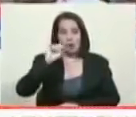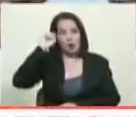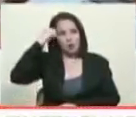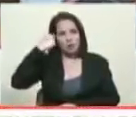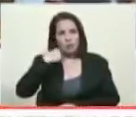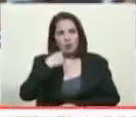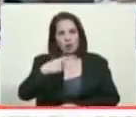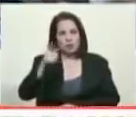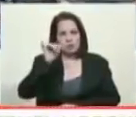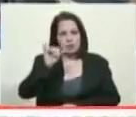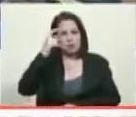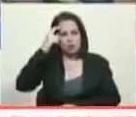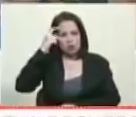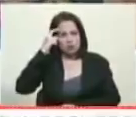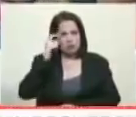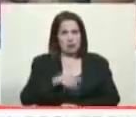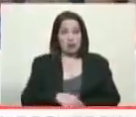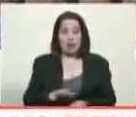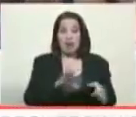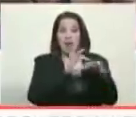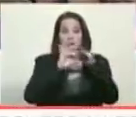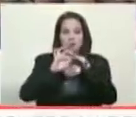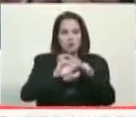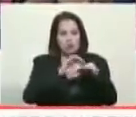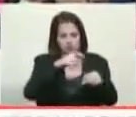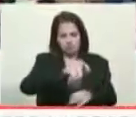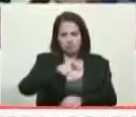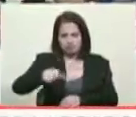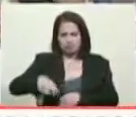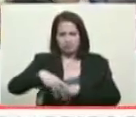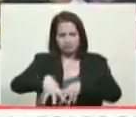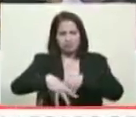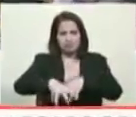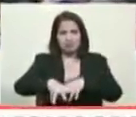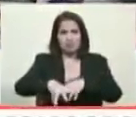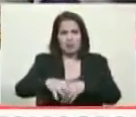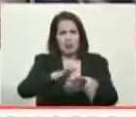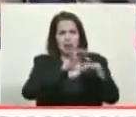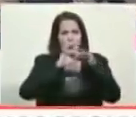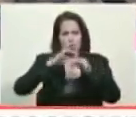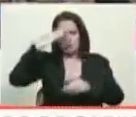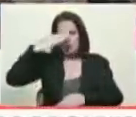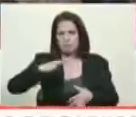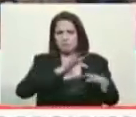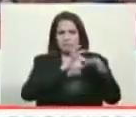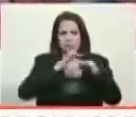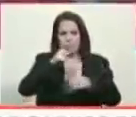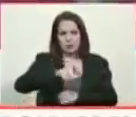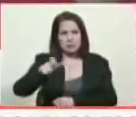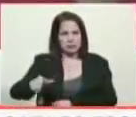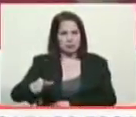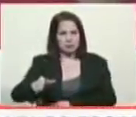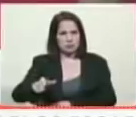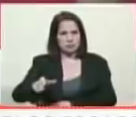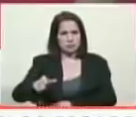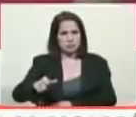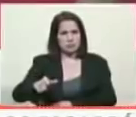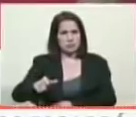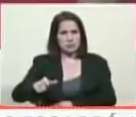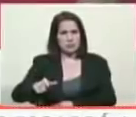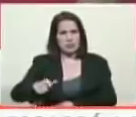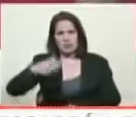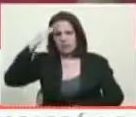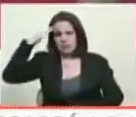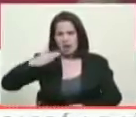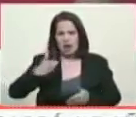Recordemos lo que nos dijo ese día. La unión de los patriotas, la unión de la Fuerza Armada Nacional Bolivariana, del